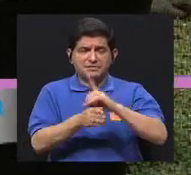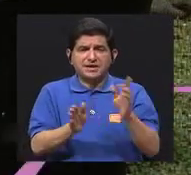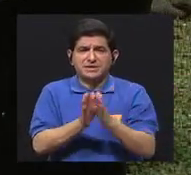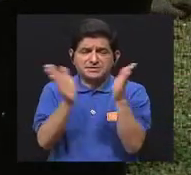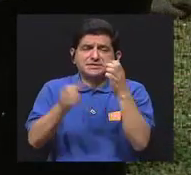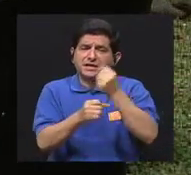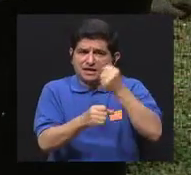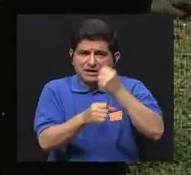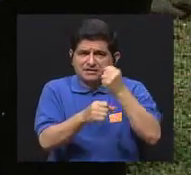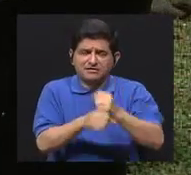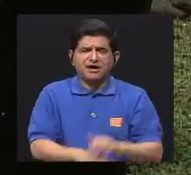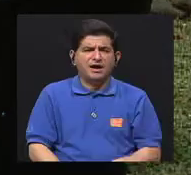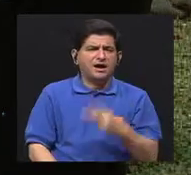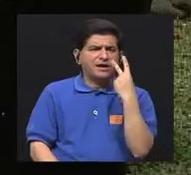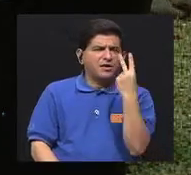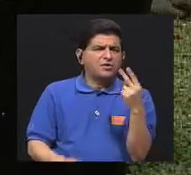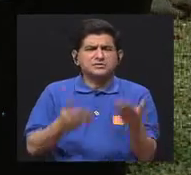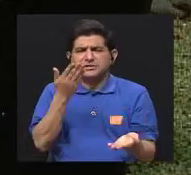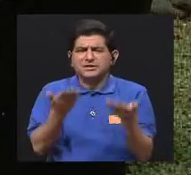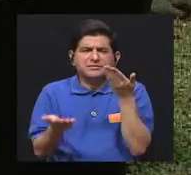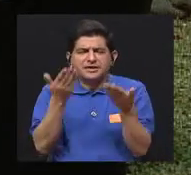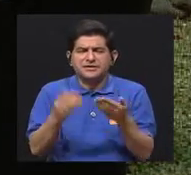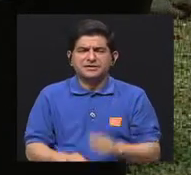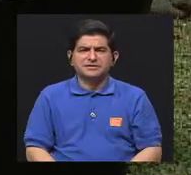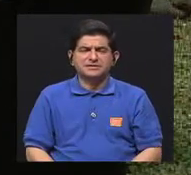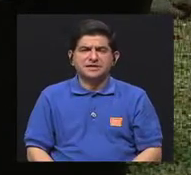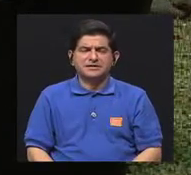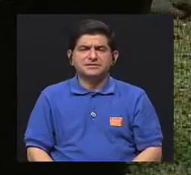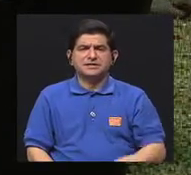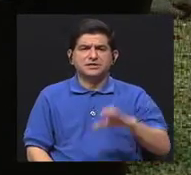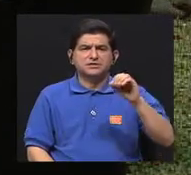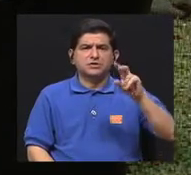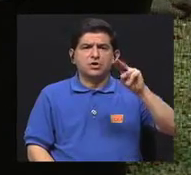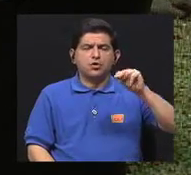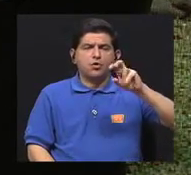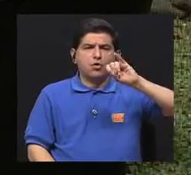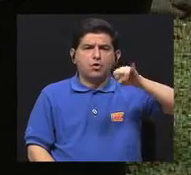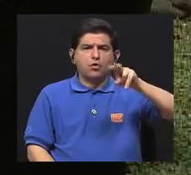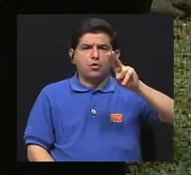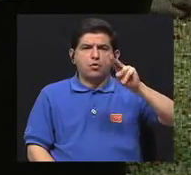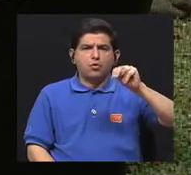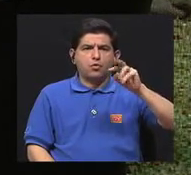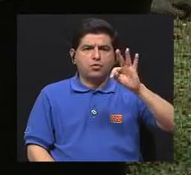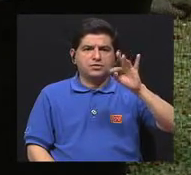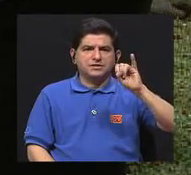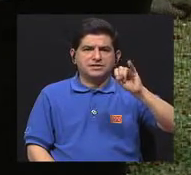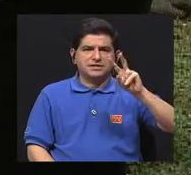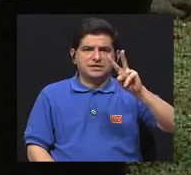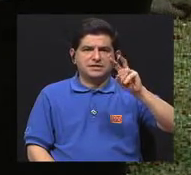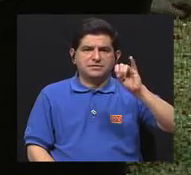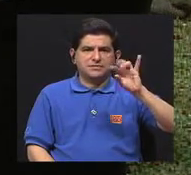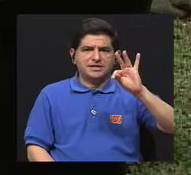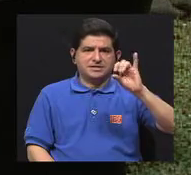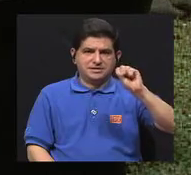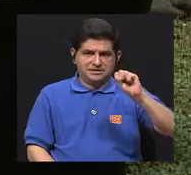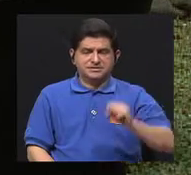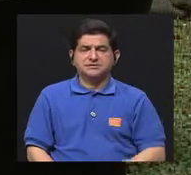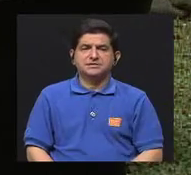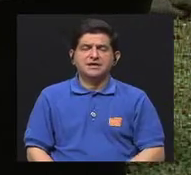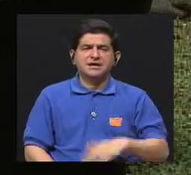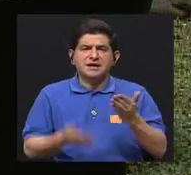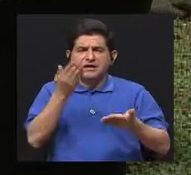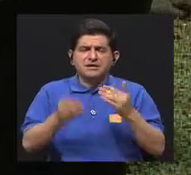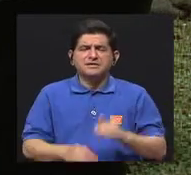que más vemos son las conjuntivitis, ¿verdad? Y lo que la gente más asocia con el ojo son las conjuntivitis. Entonces se nos